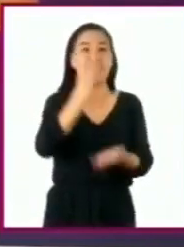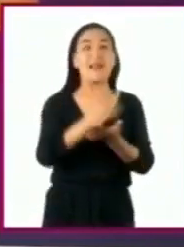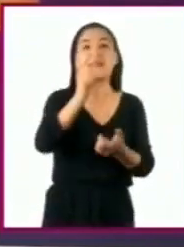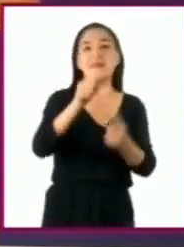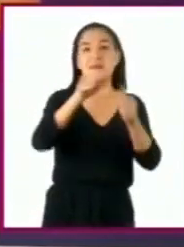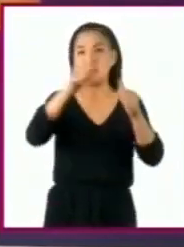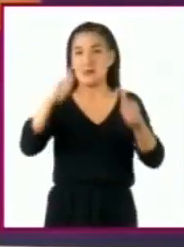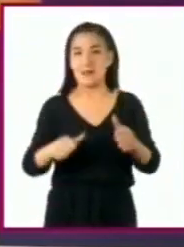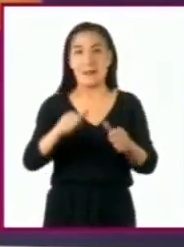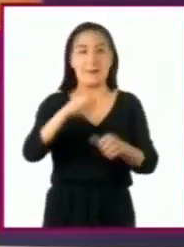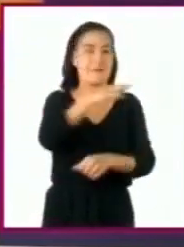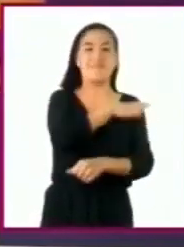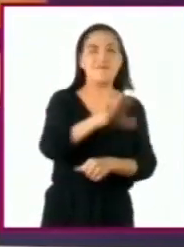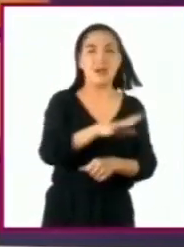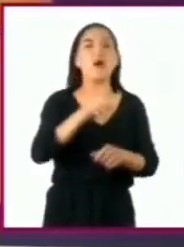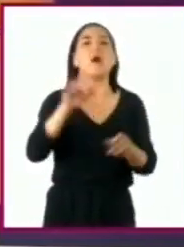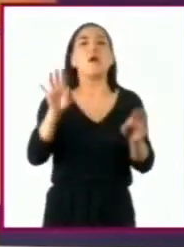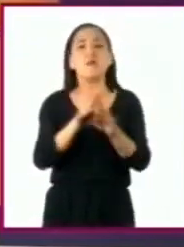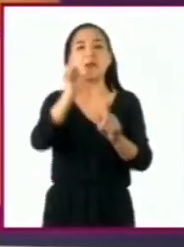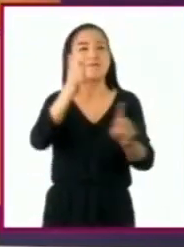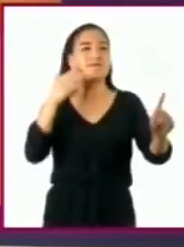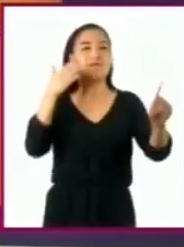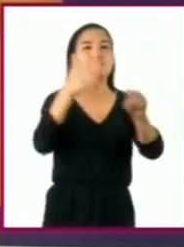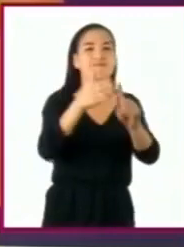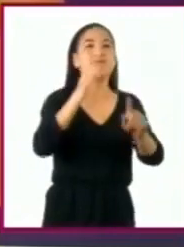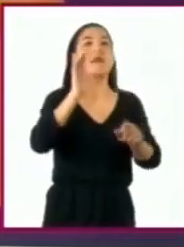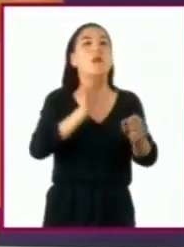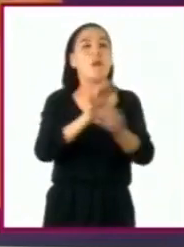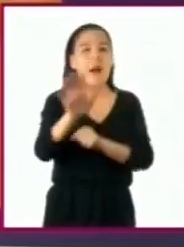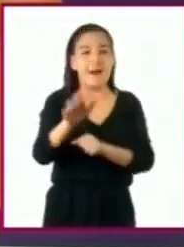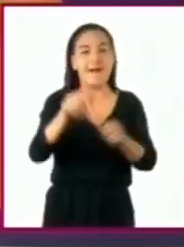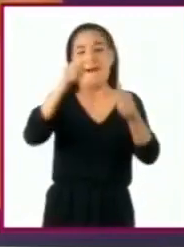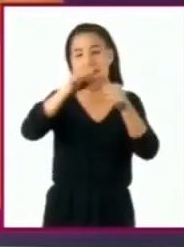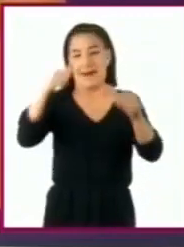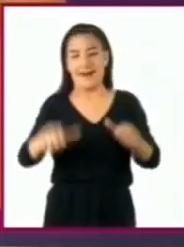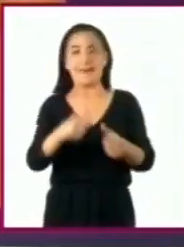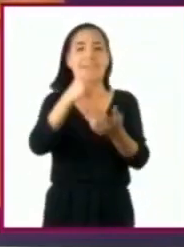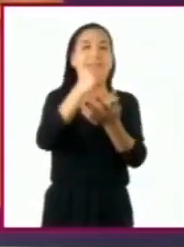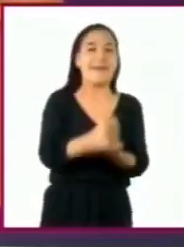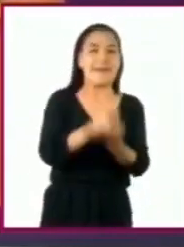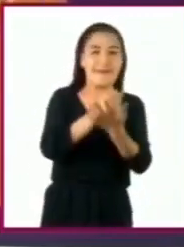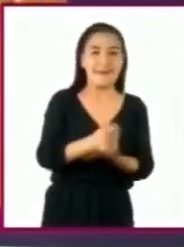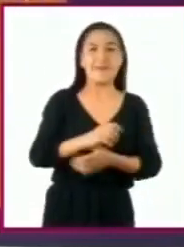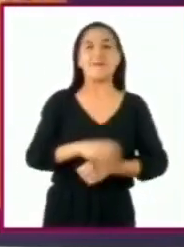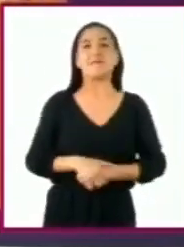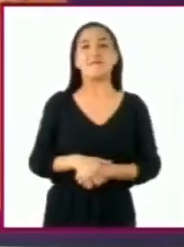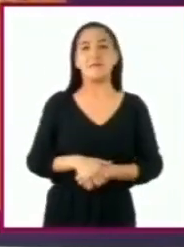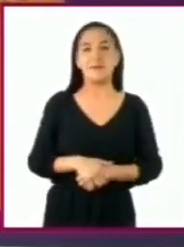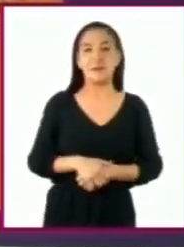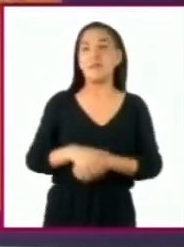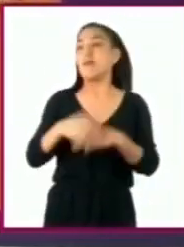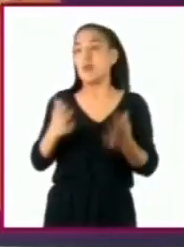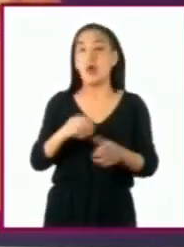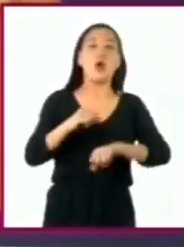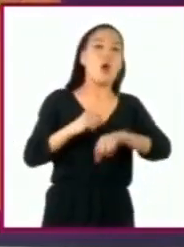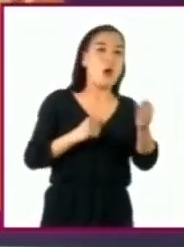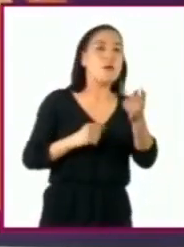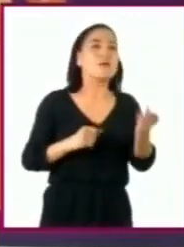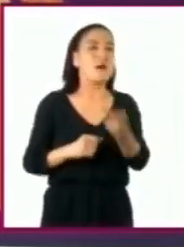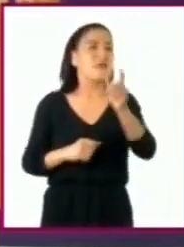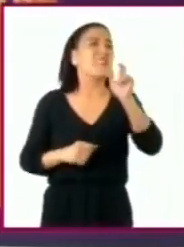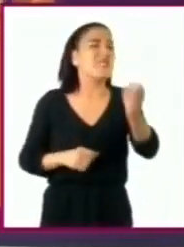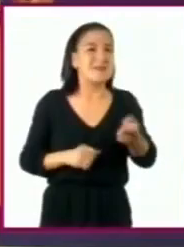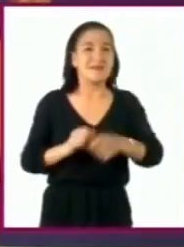arte en general, sino que se enfoca en la arteterapia. Y la siguiente pregunta